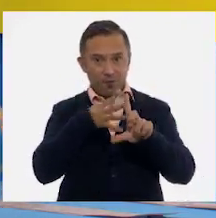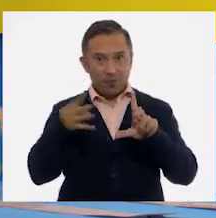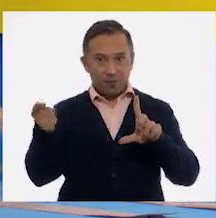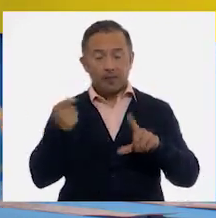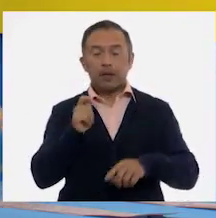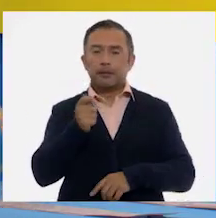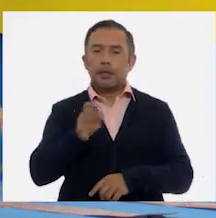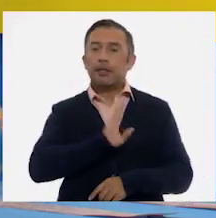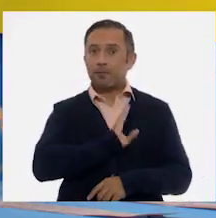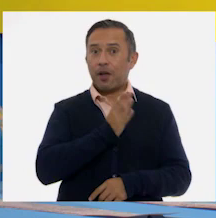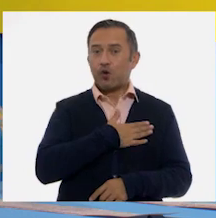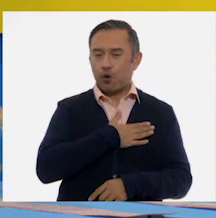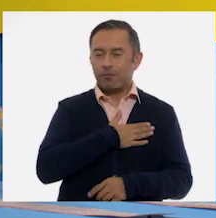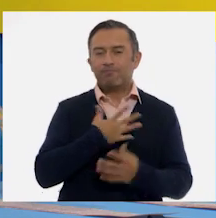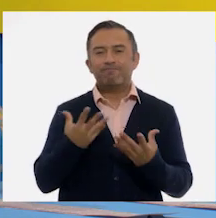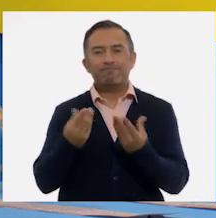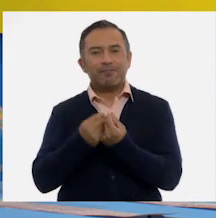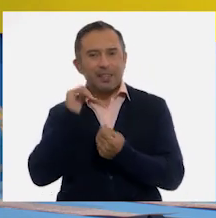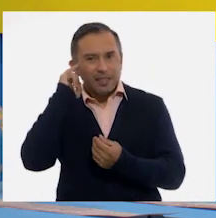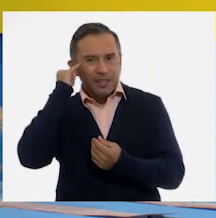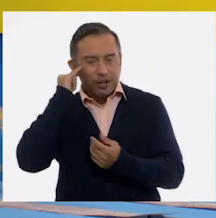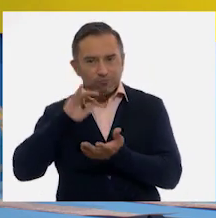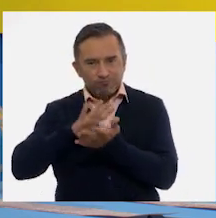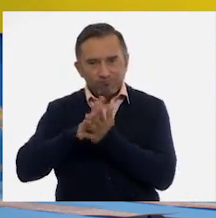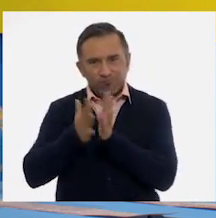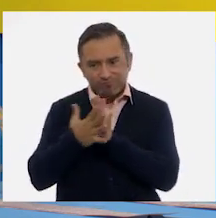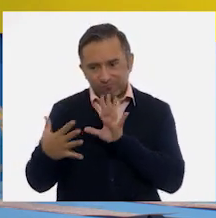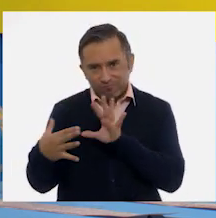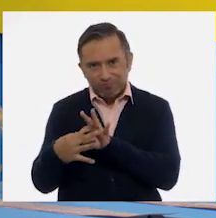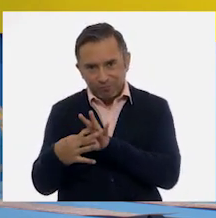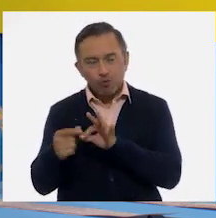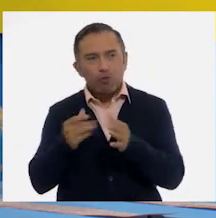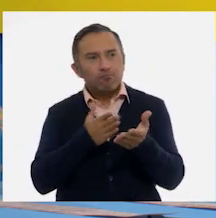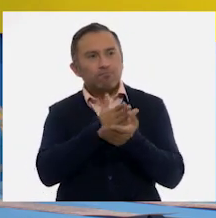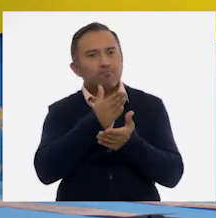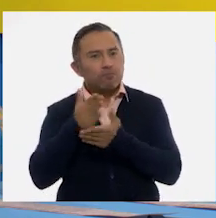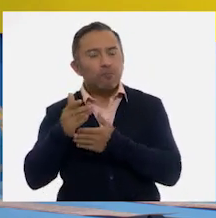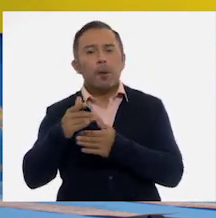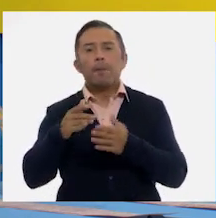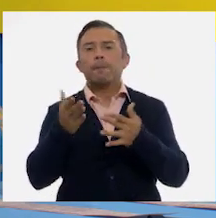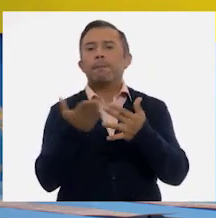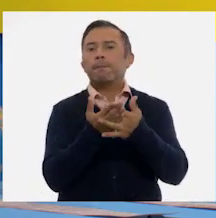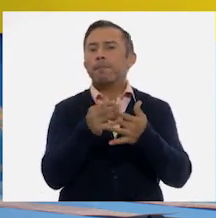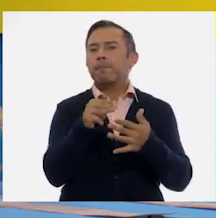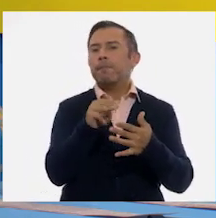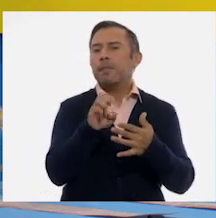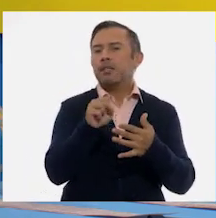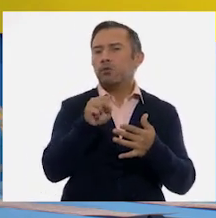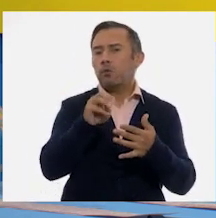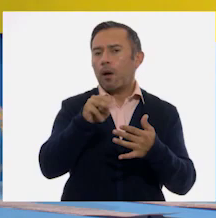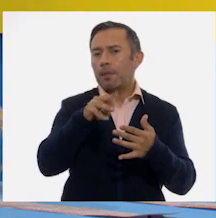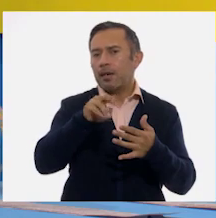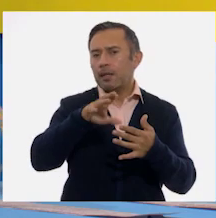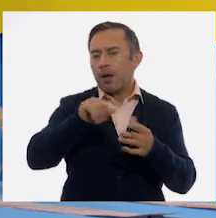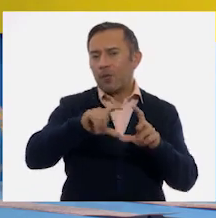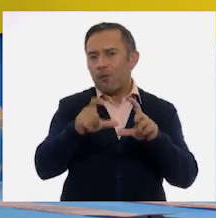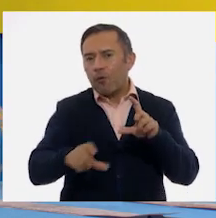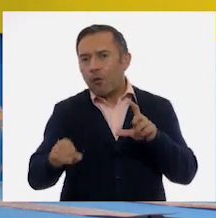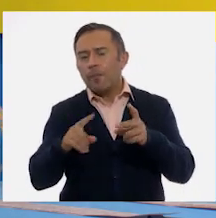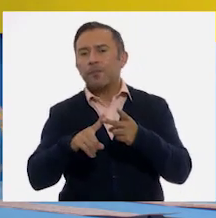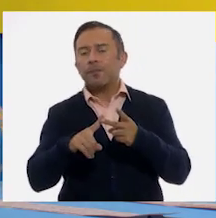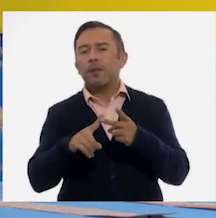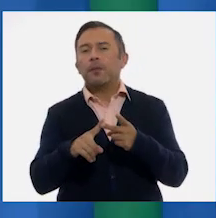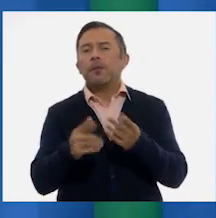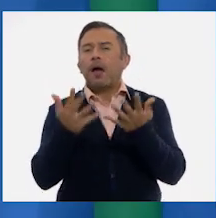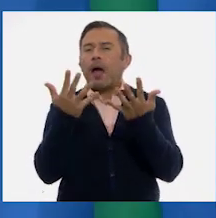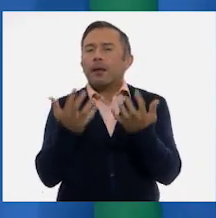sus aliados indígenas del resto de los pueblos de Mesoamérica y de otros pueblos de Aridoamérica y Oasis América. Me